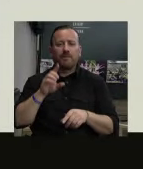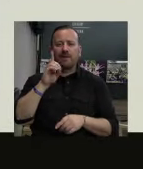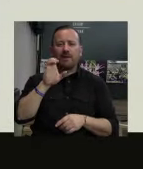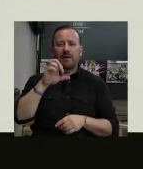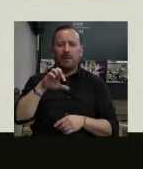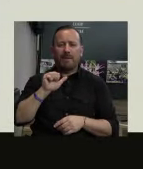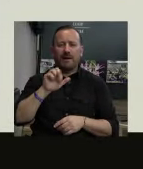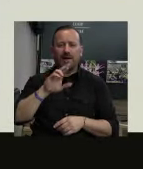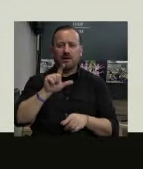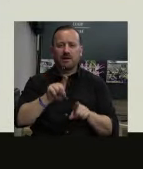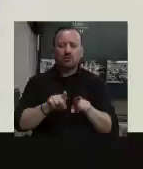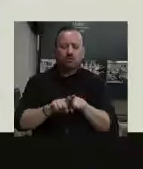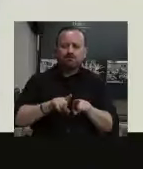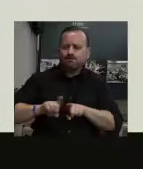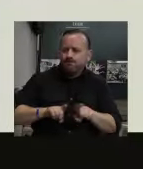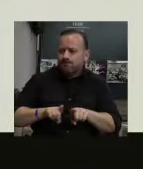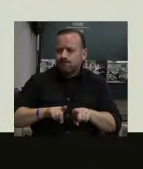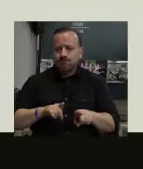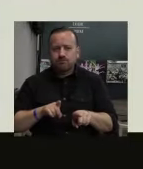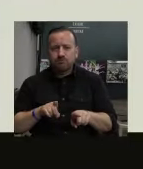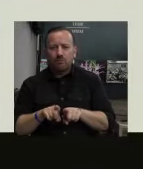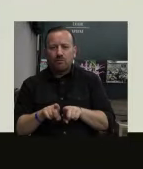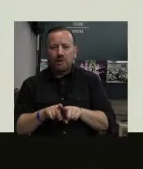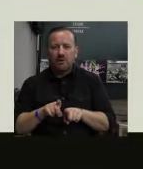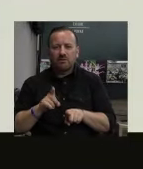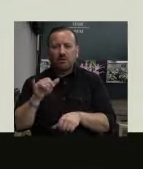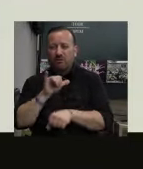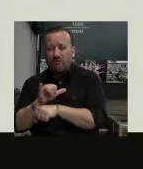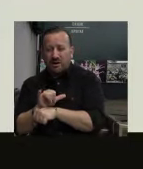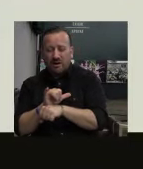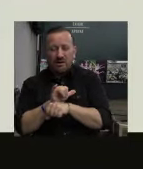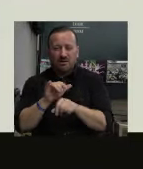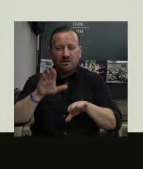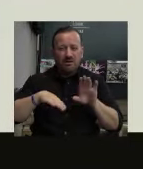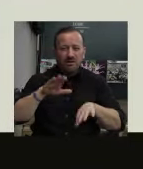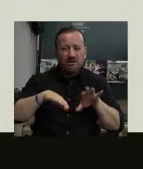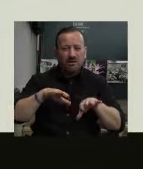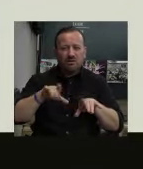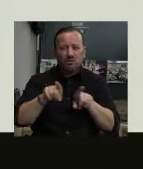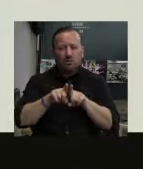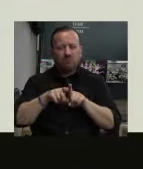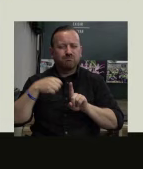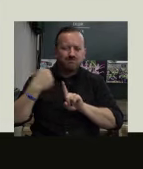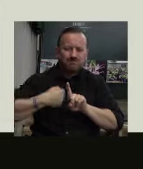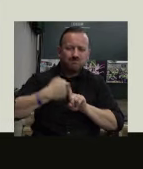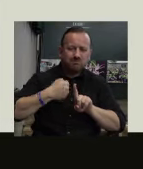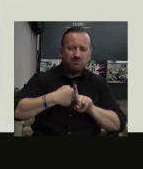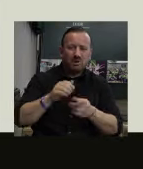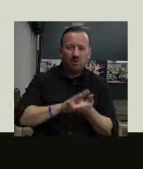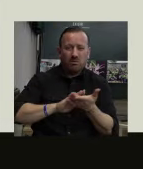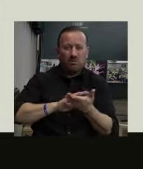el agilismo las carreras lo artificial nos pone en unas luchas como si no